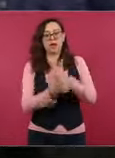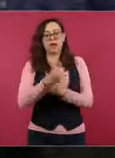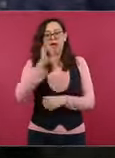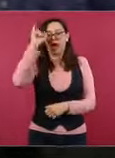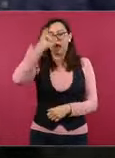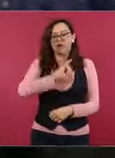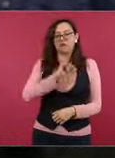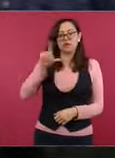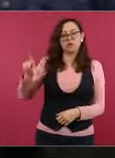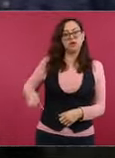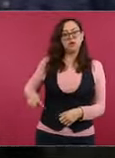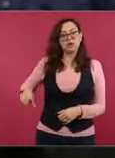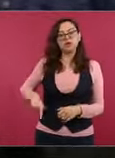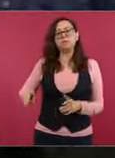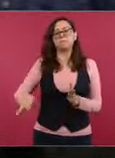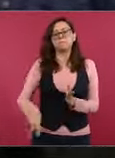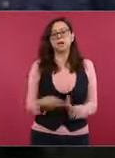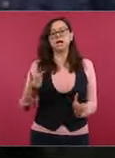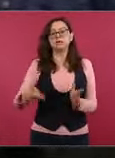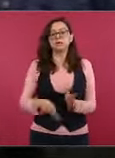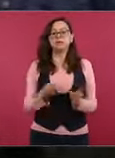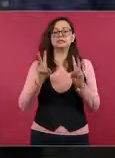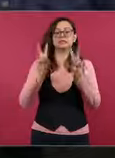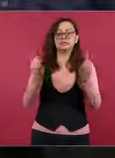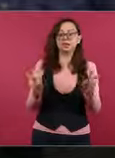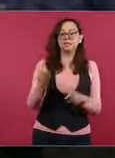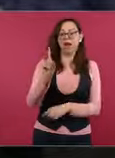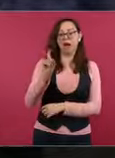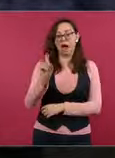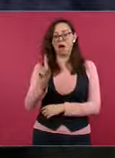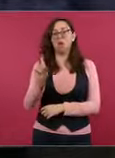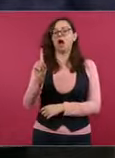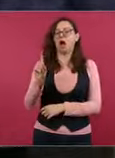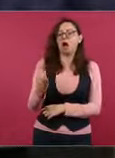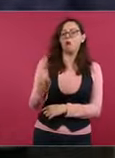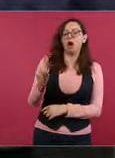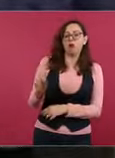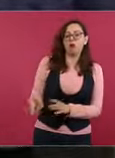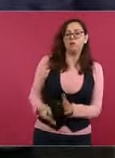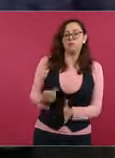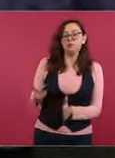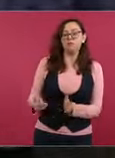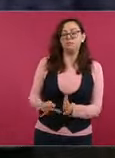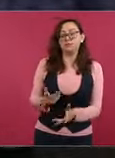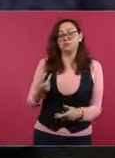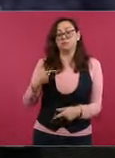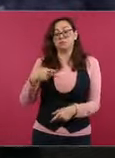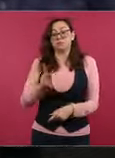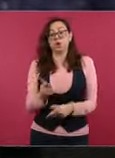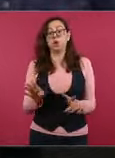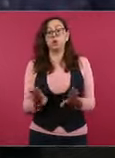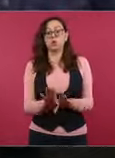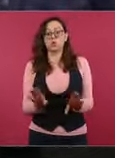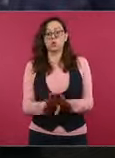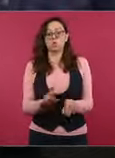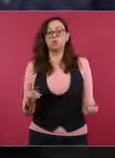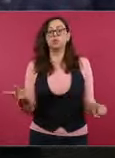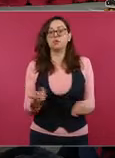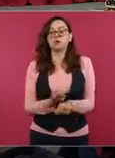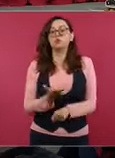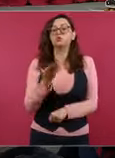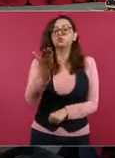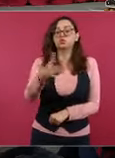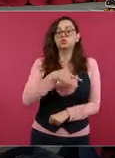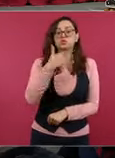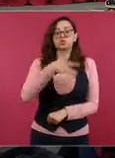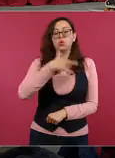su opinión con respecto pues a esta crisis que se está dando. Por ejemplo, en el lago Pátzcuaro pues se ha secado muchísimo y